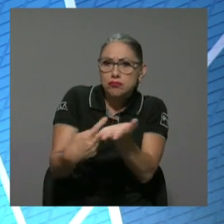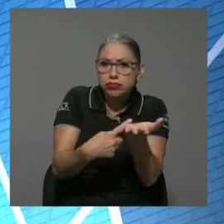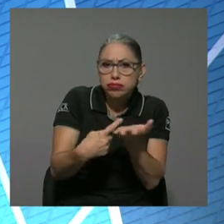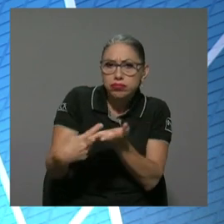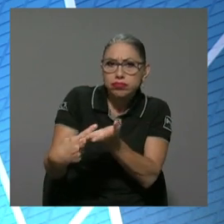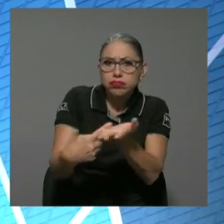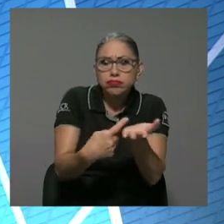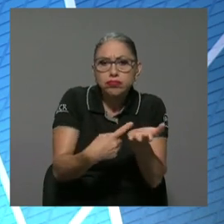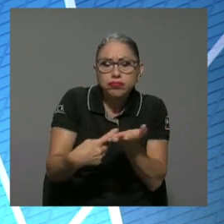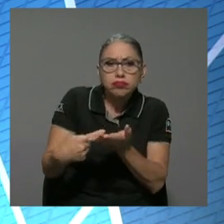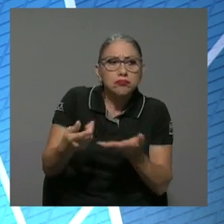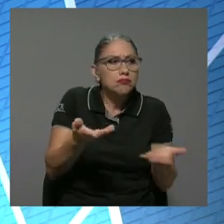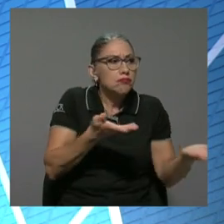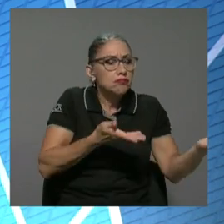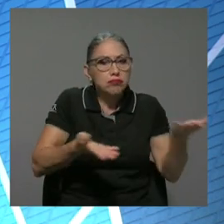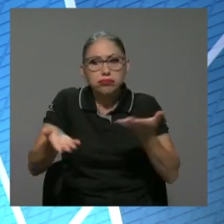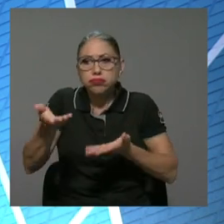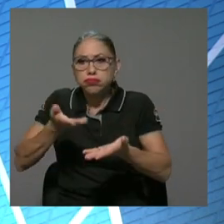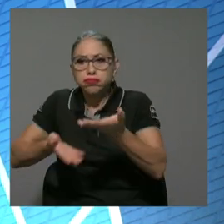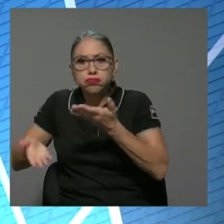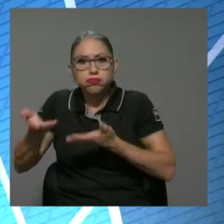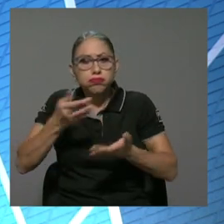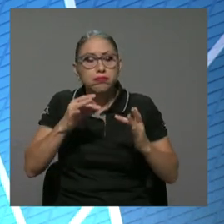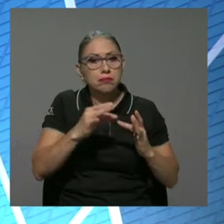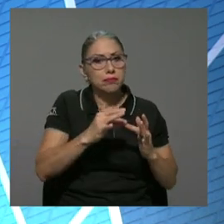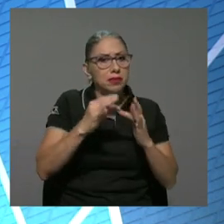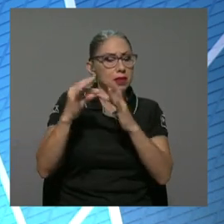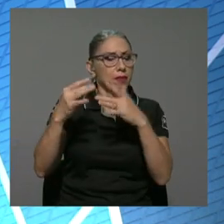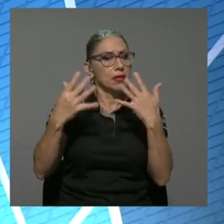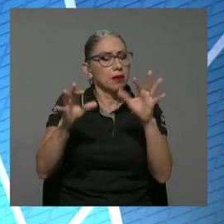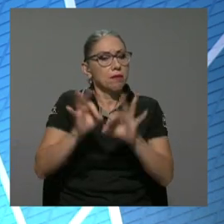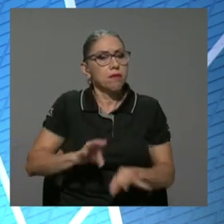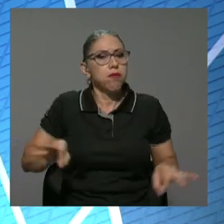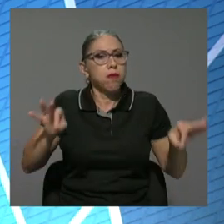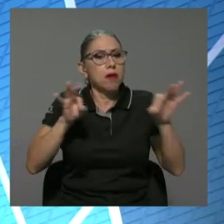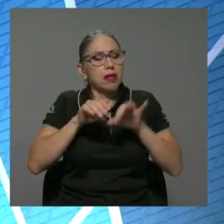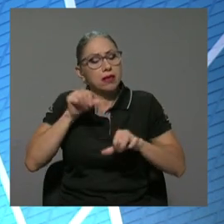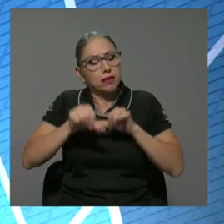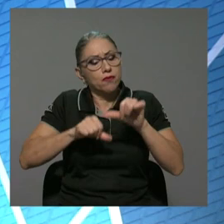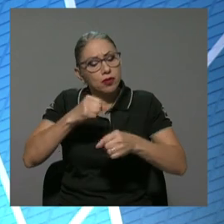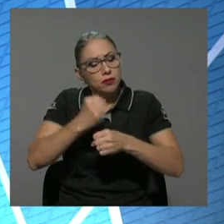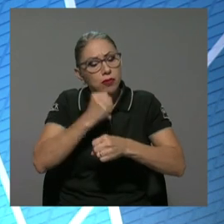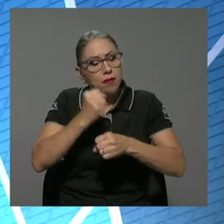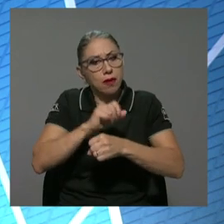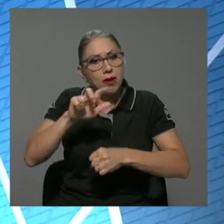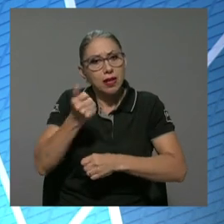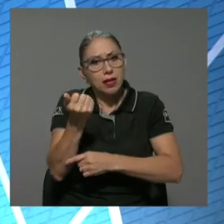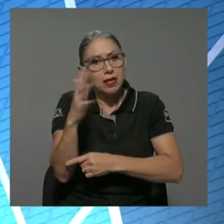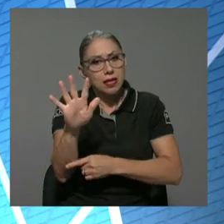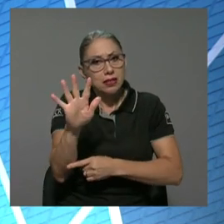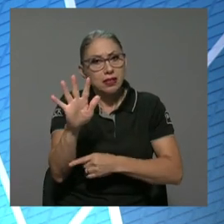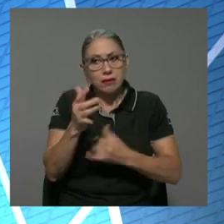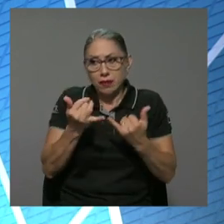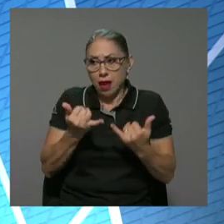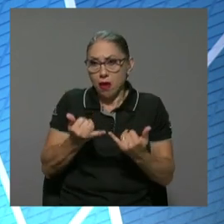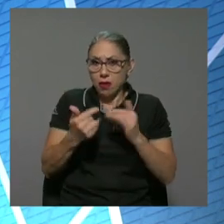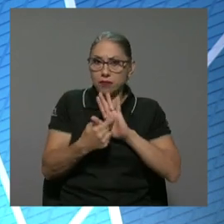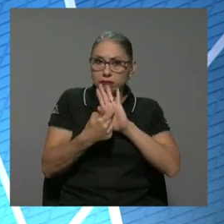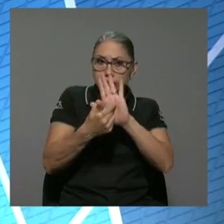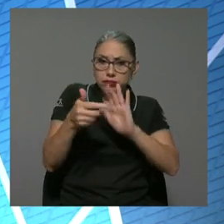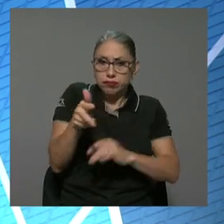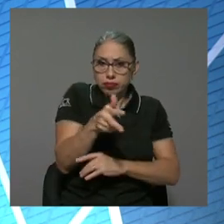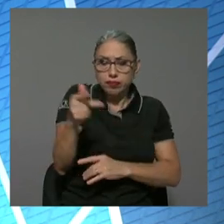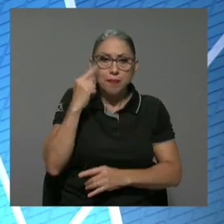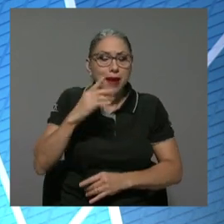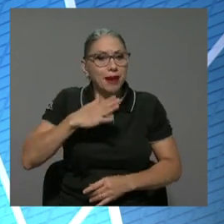también, y particularmente me parece un esfuerzo importantísimo del canal estar haciendo esta cobertura. Para mí, primero que todo, un